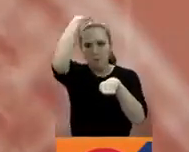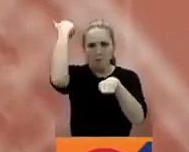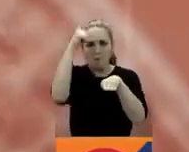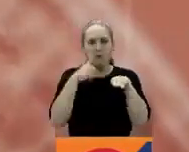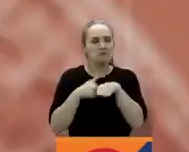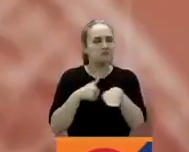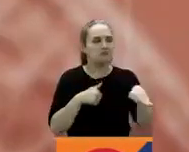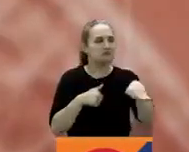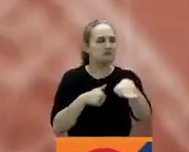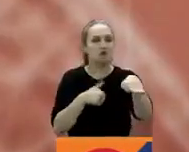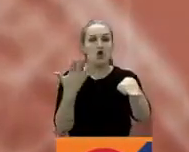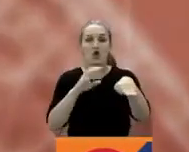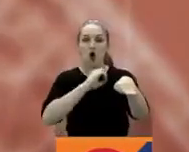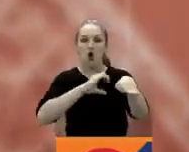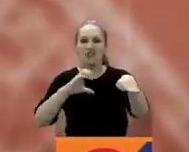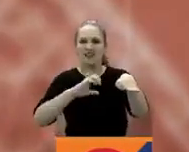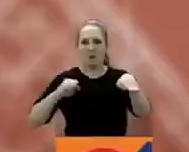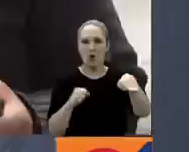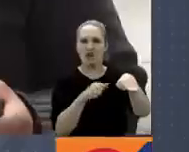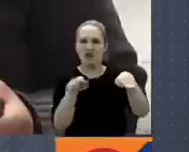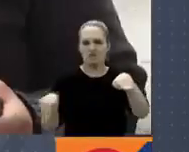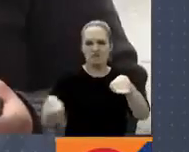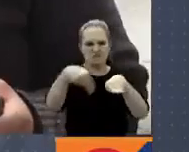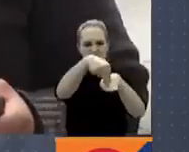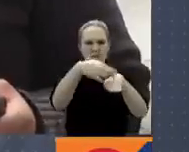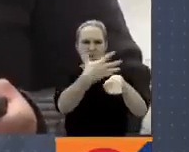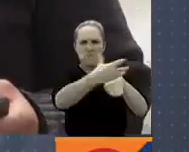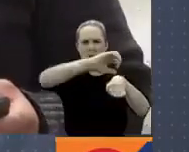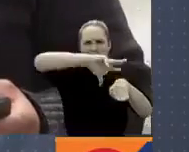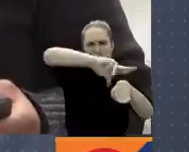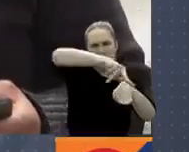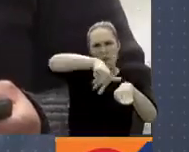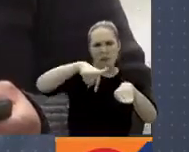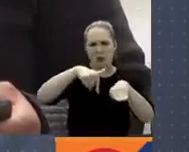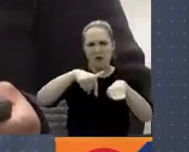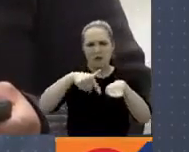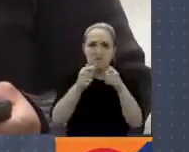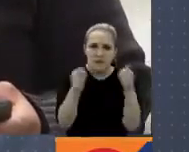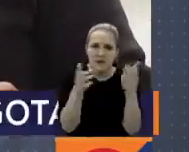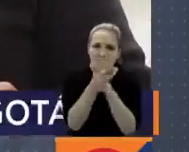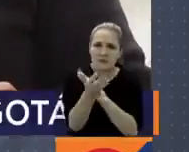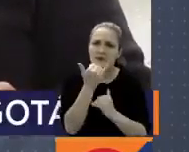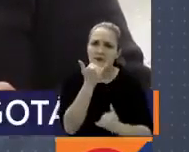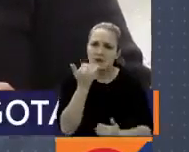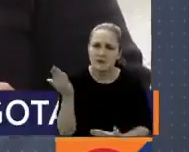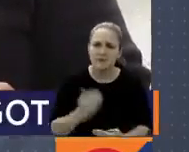movilizaba por el occidente de la ciudad. Jimmy Ávila, ¿qué detalles se conocen a esta hora de lo ocurrido?